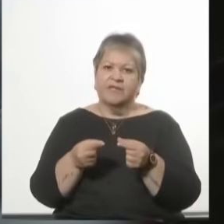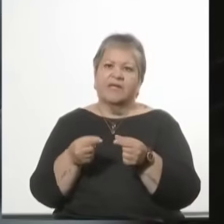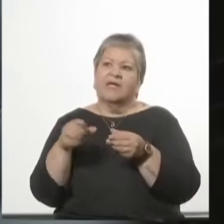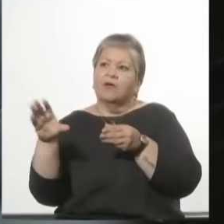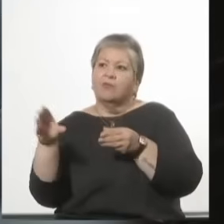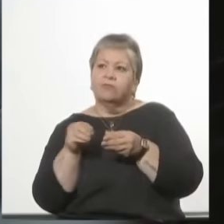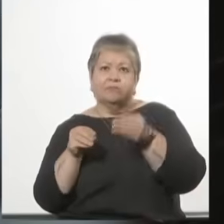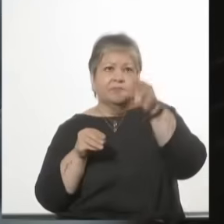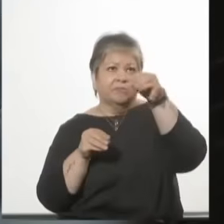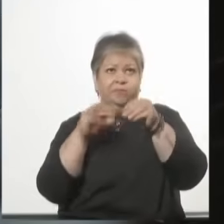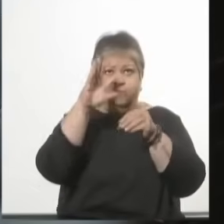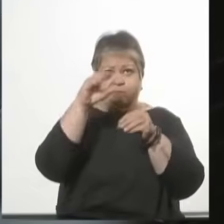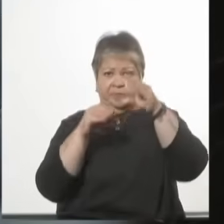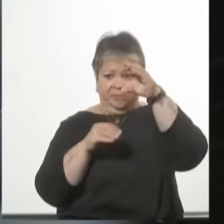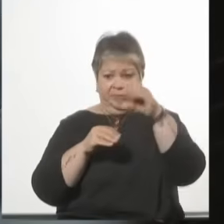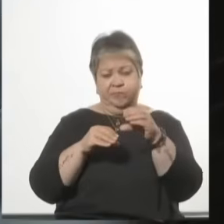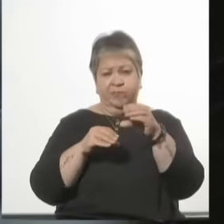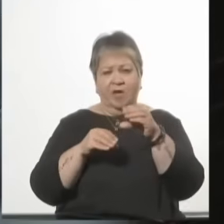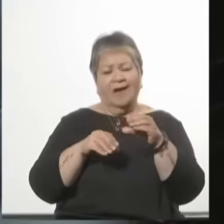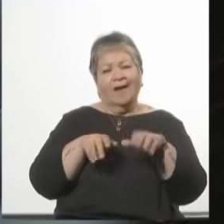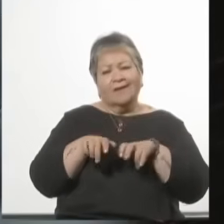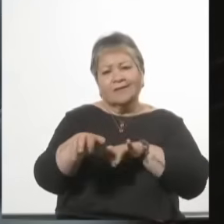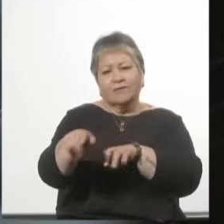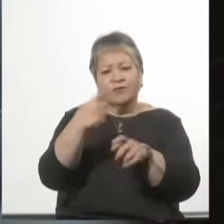otros archivos electrónicos.